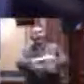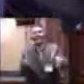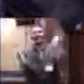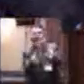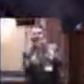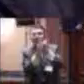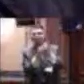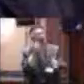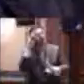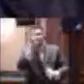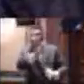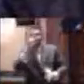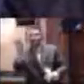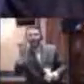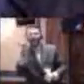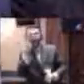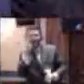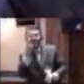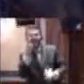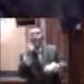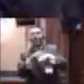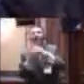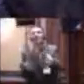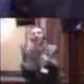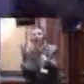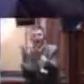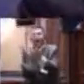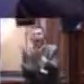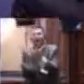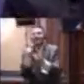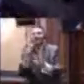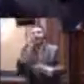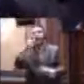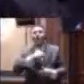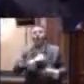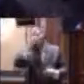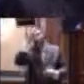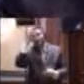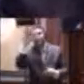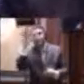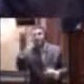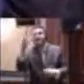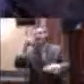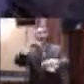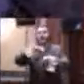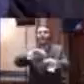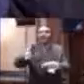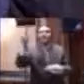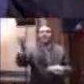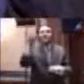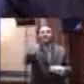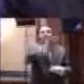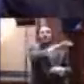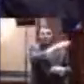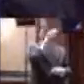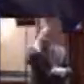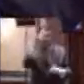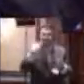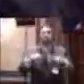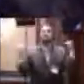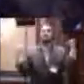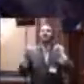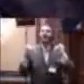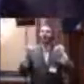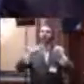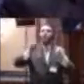que tengamos en nuestros países mejor educación, mejor salud. Lo vamos a poder hacer mucho más